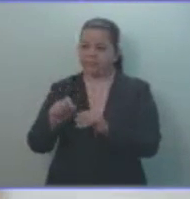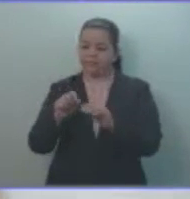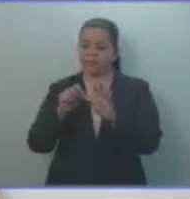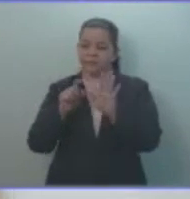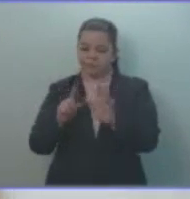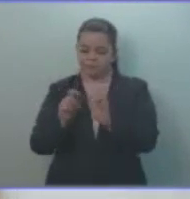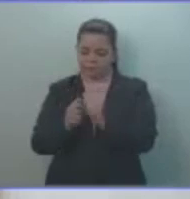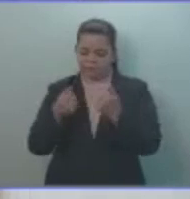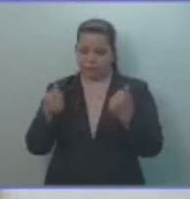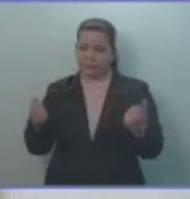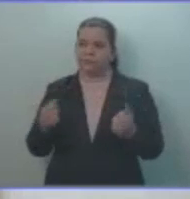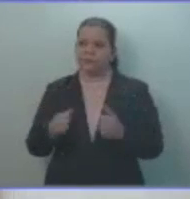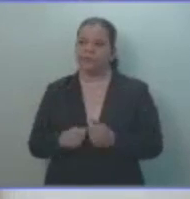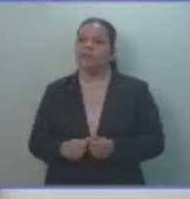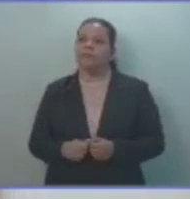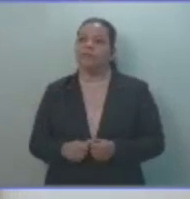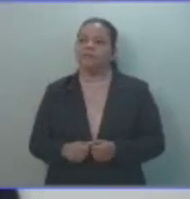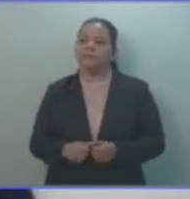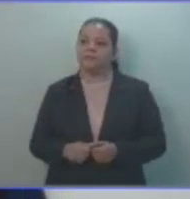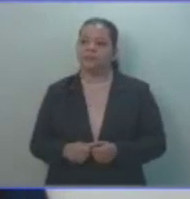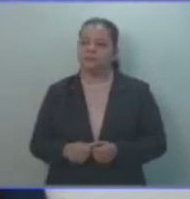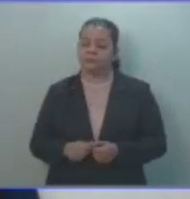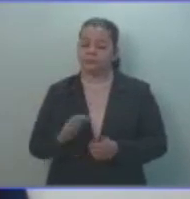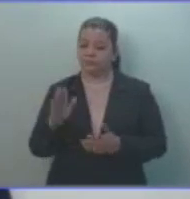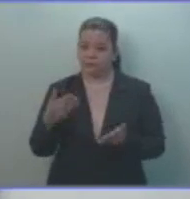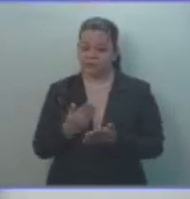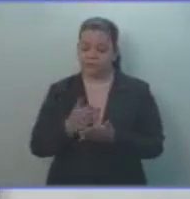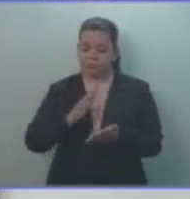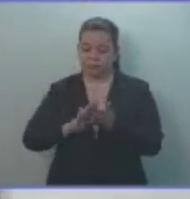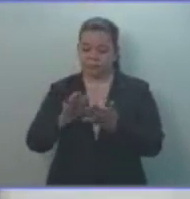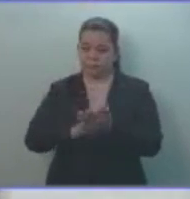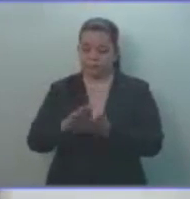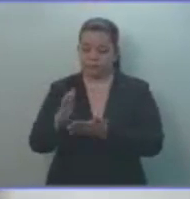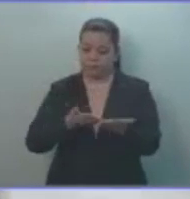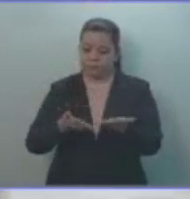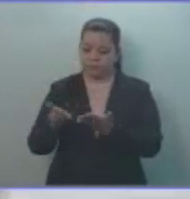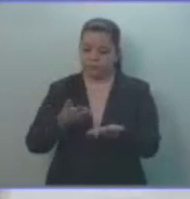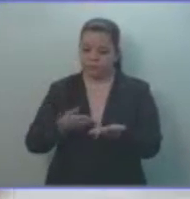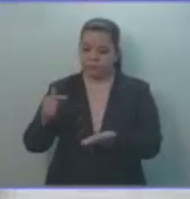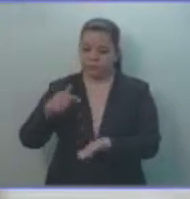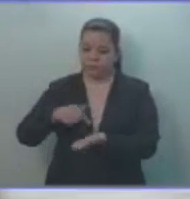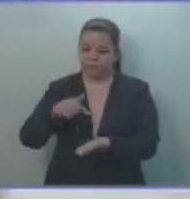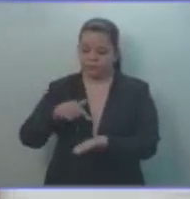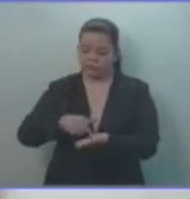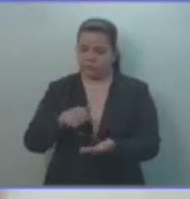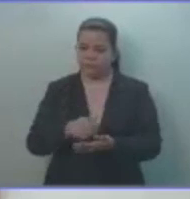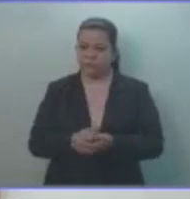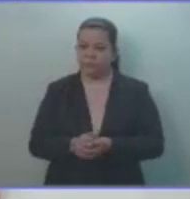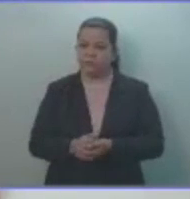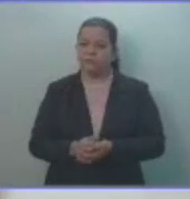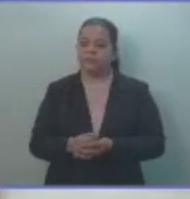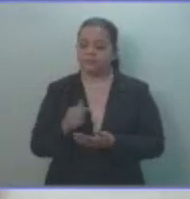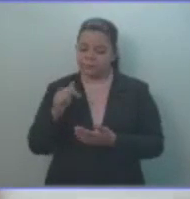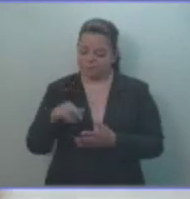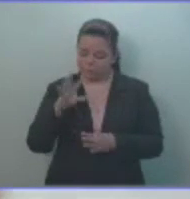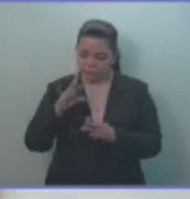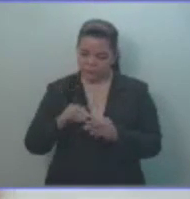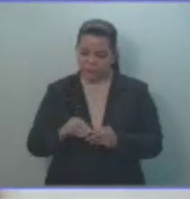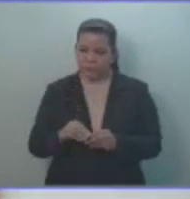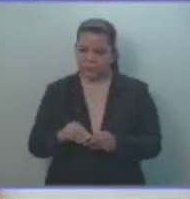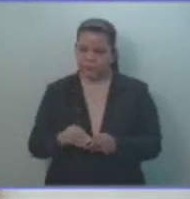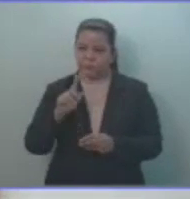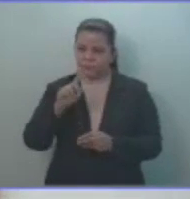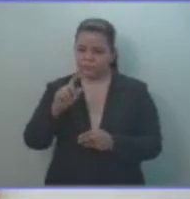277.6 millones. En cuanto al pago de servicio de la deuda, este ascenderá